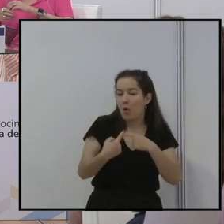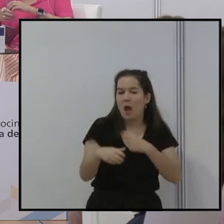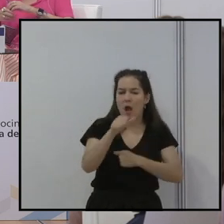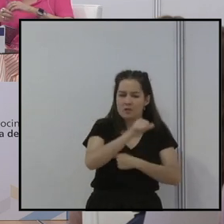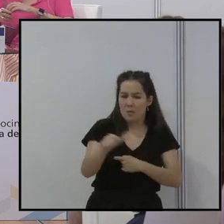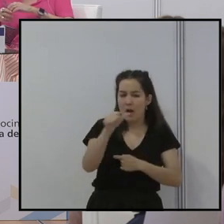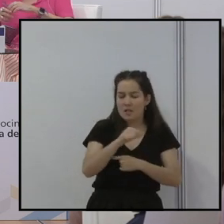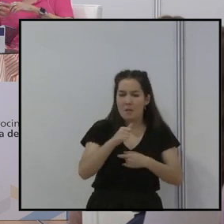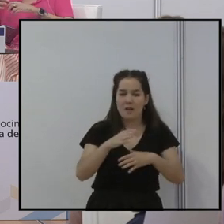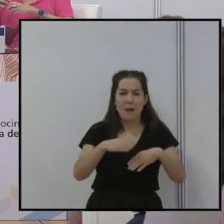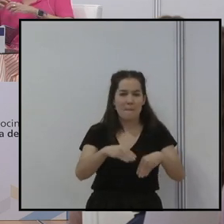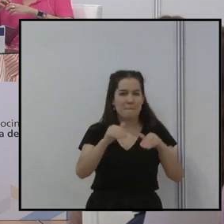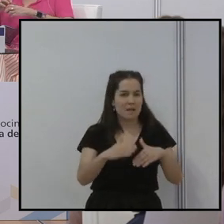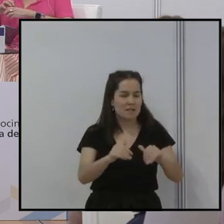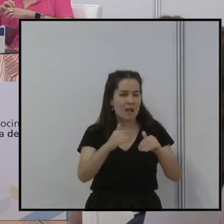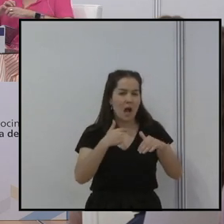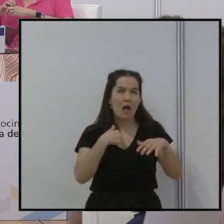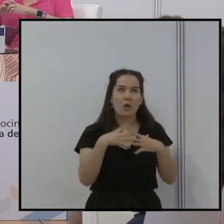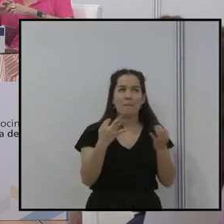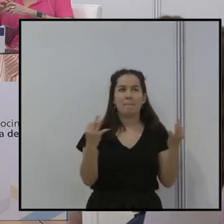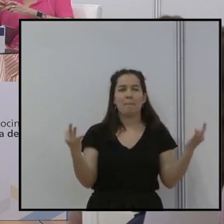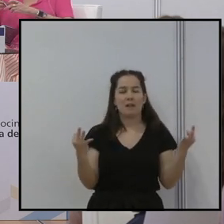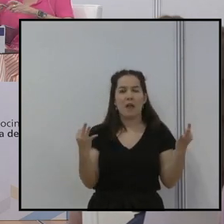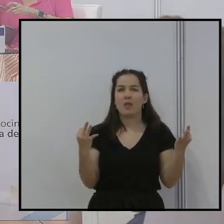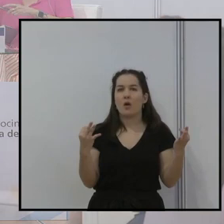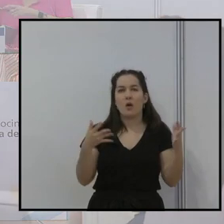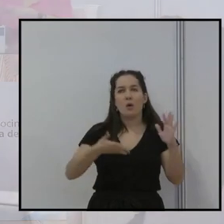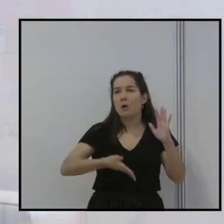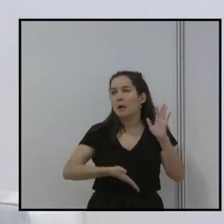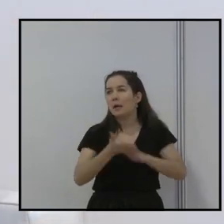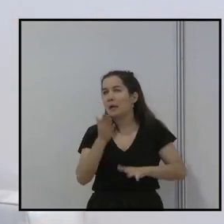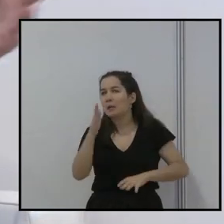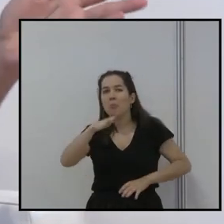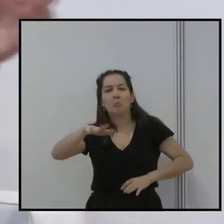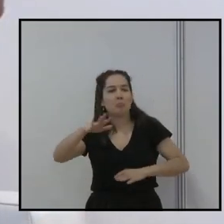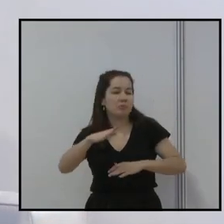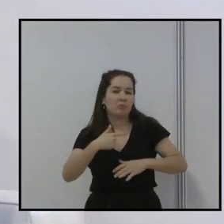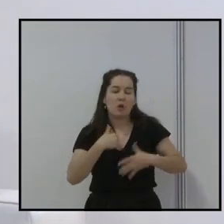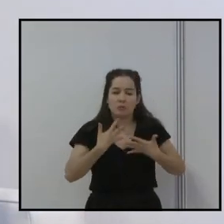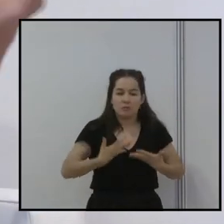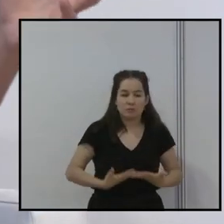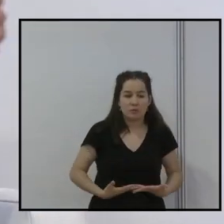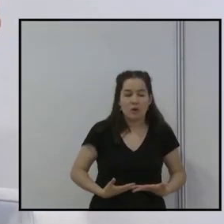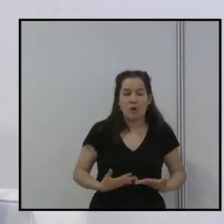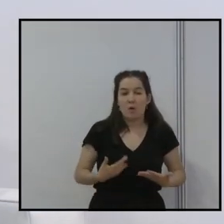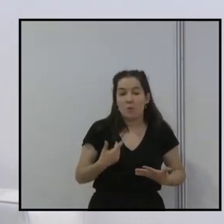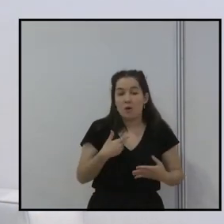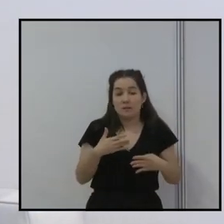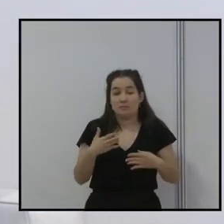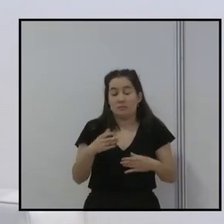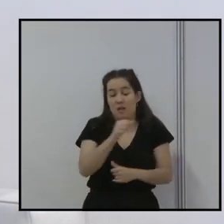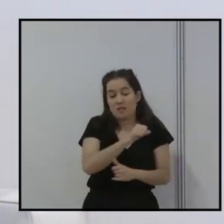me doy dos masajes, hago dos sesiones de meditación, me tomo unas buenas vacaciones, reorganizo mi vida, bueno, pues eso, vas quitando lo que has estado